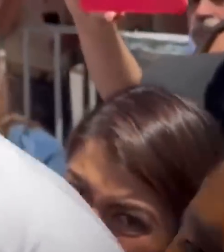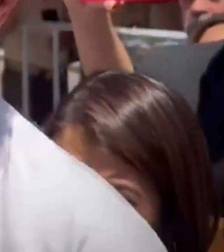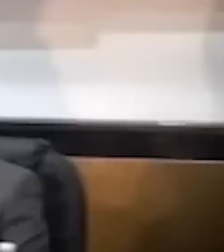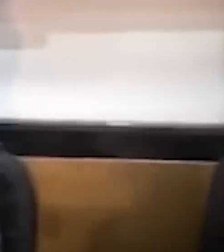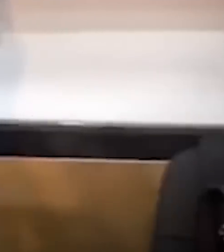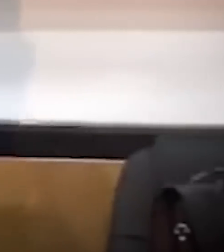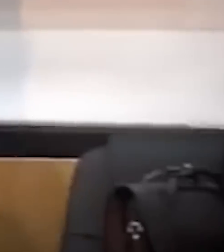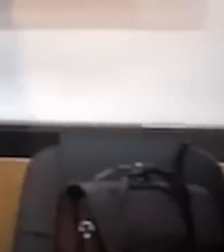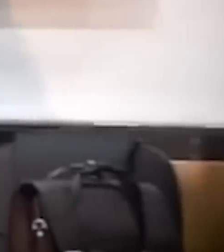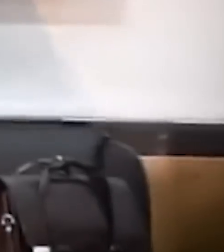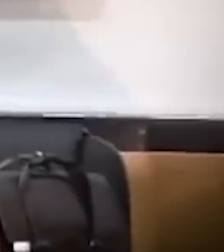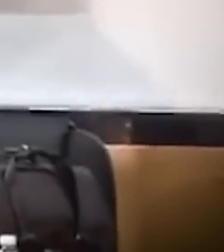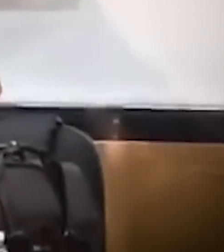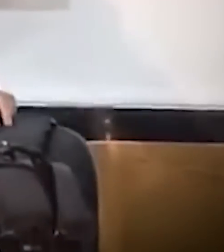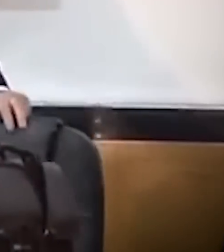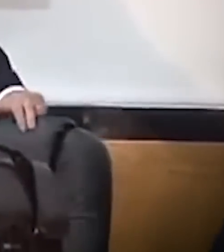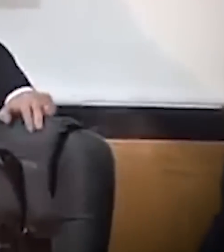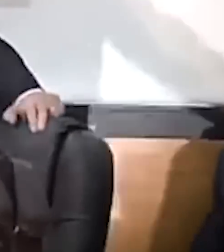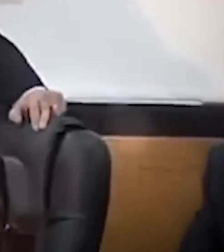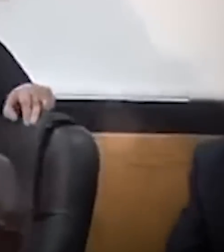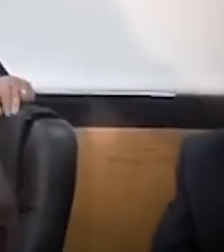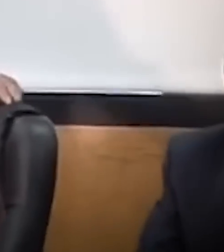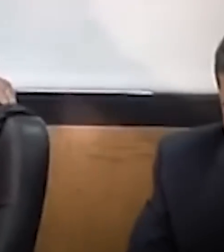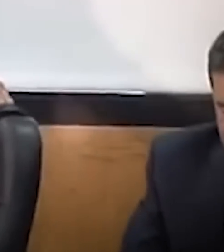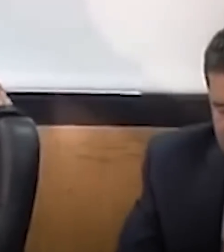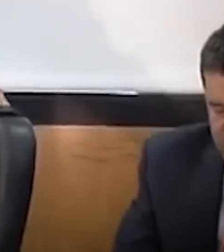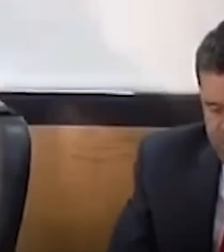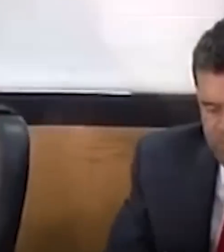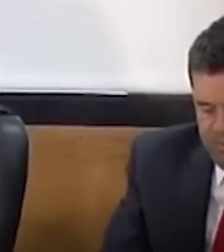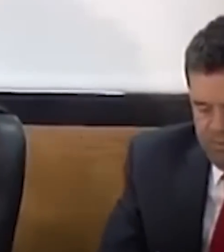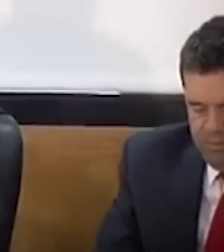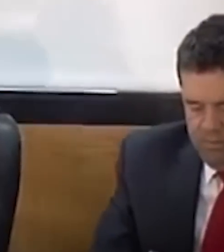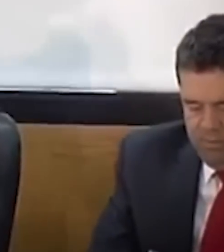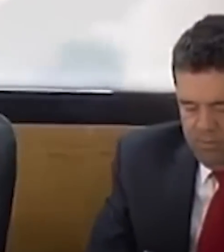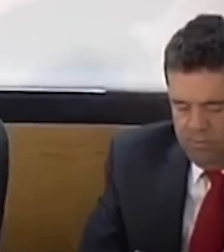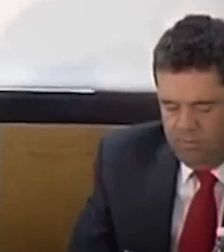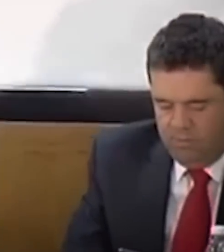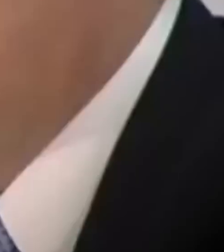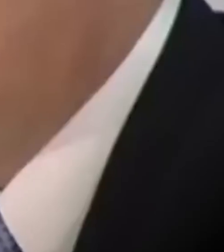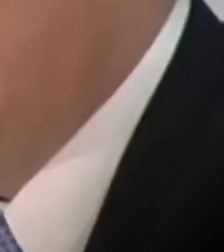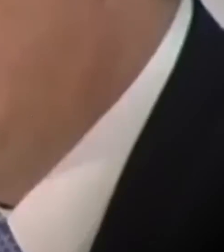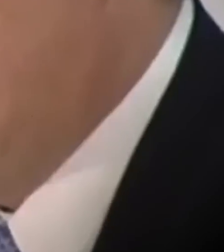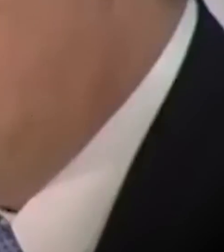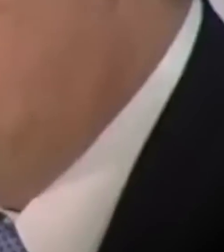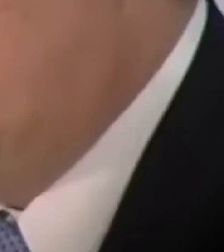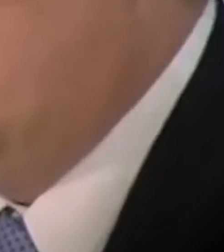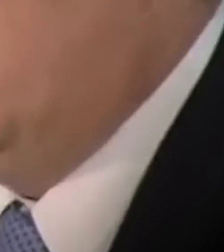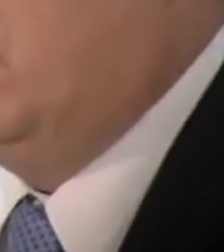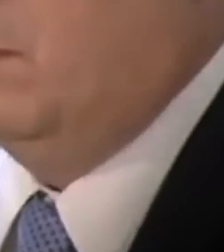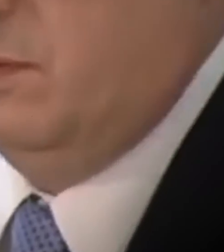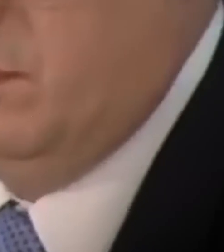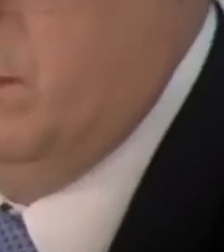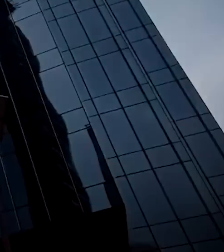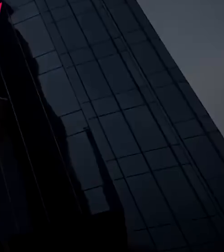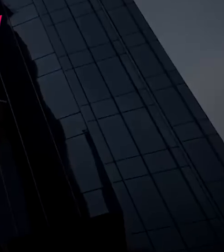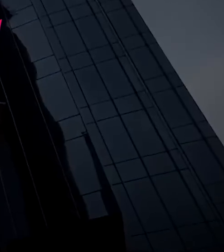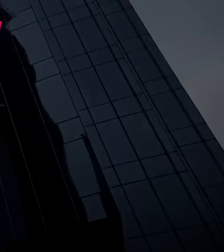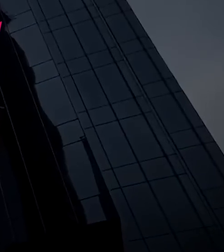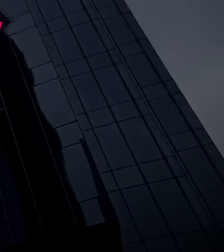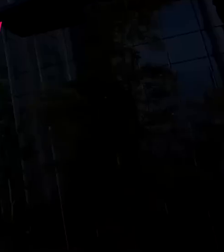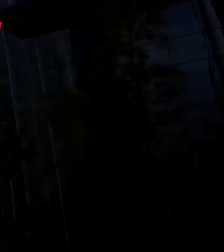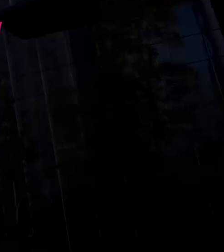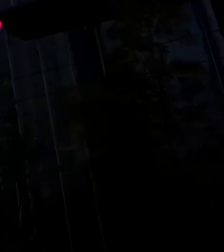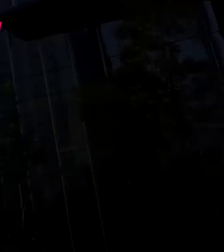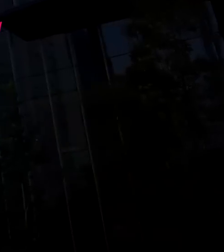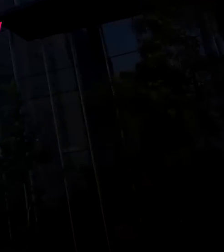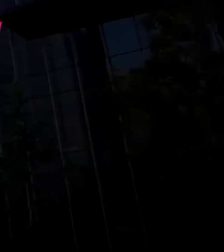Ebrard. Se le acusa de que en los días en que el aspirante a candidato presidencial de Morena fue jefe de gobierno de la Ciudad de México y promovió